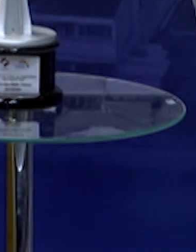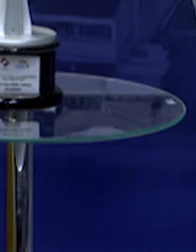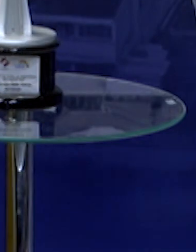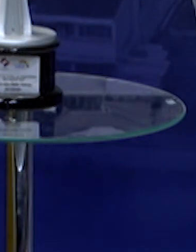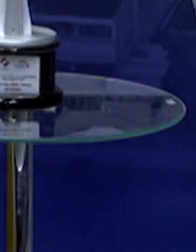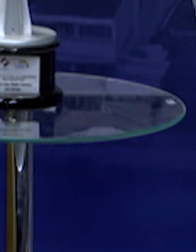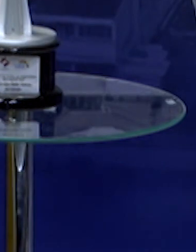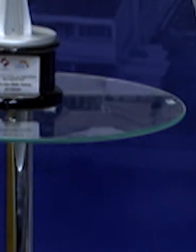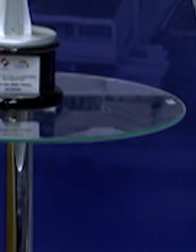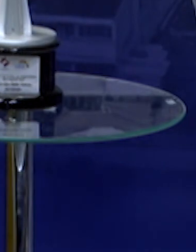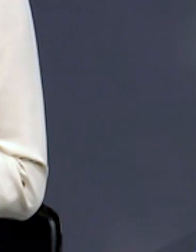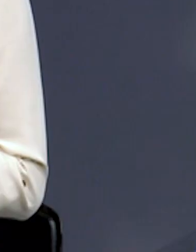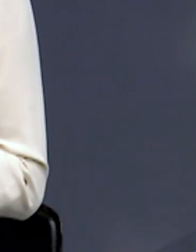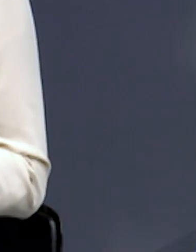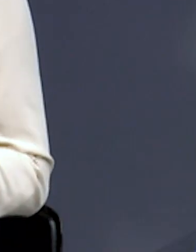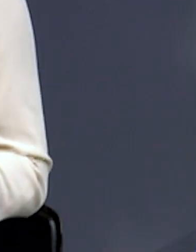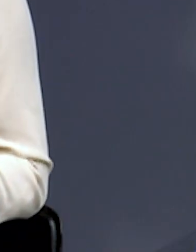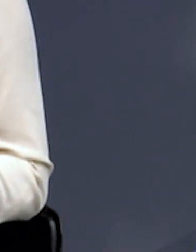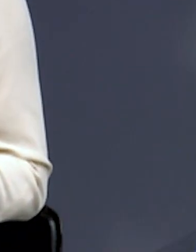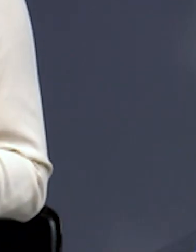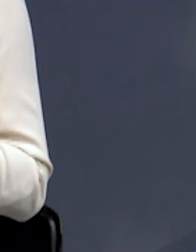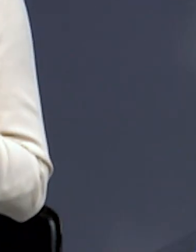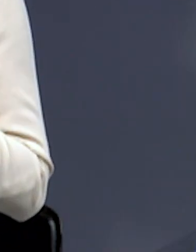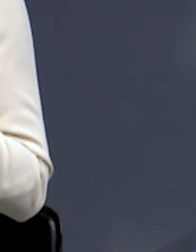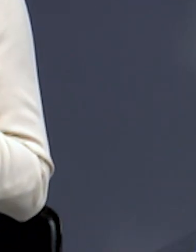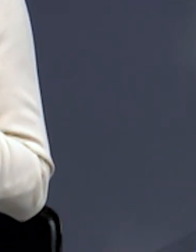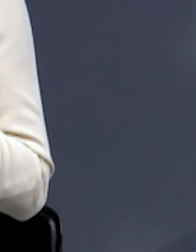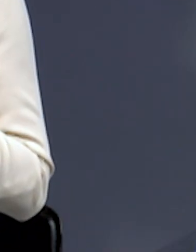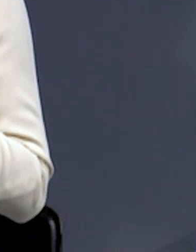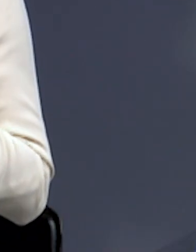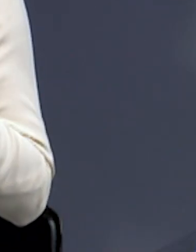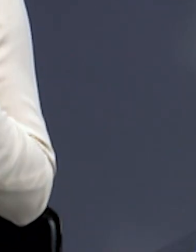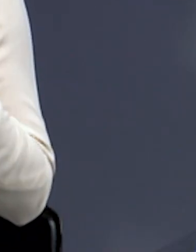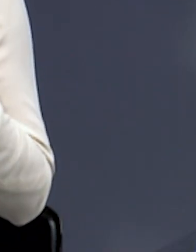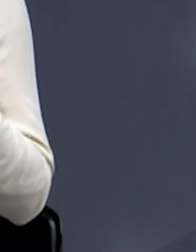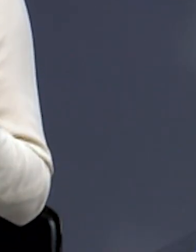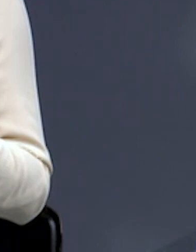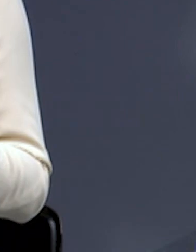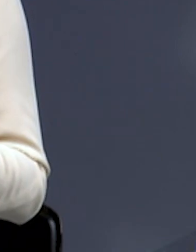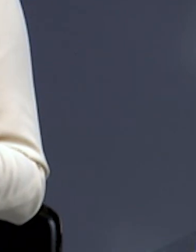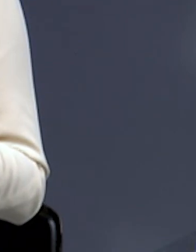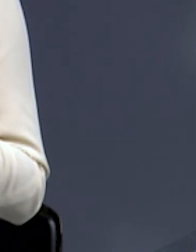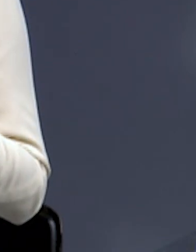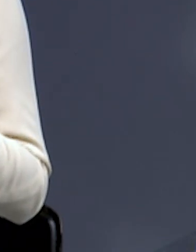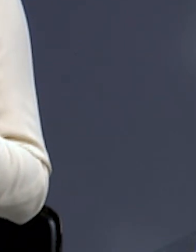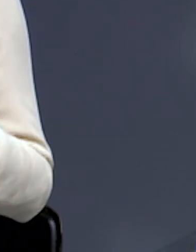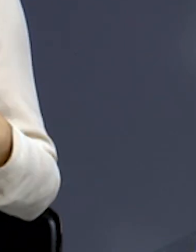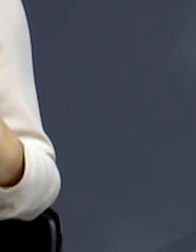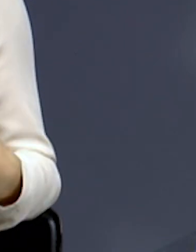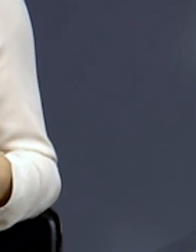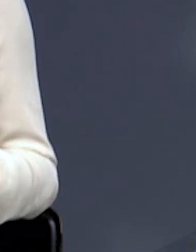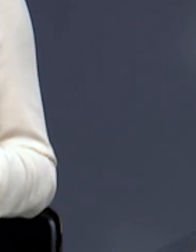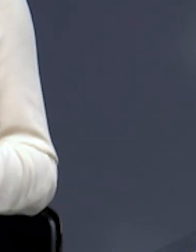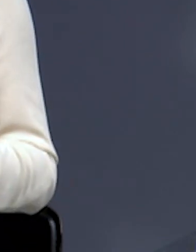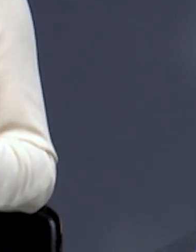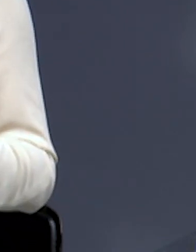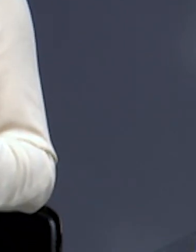que justamente la primera pregunta que quería hacerle es cómo tratar el